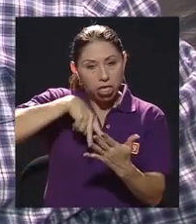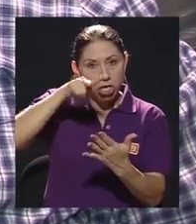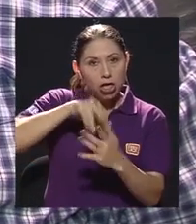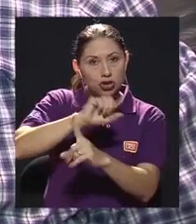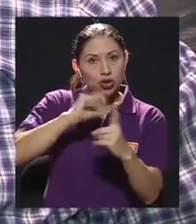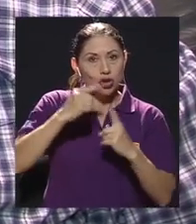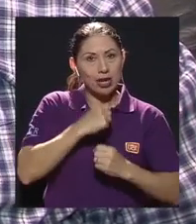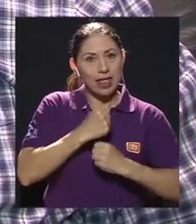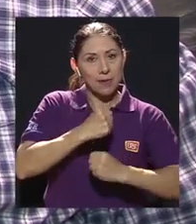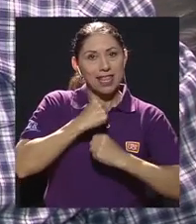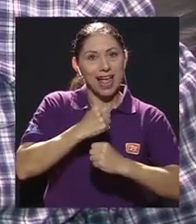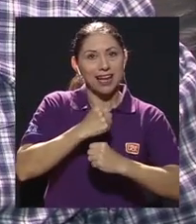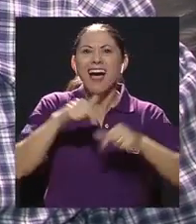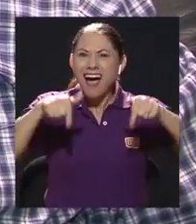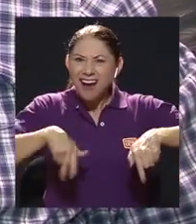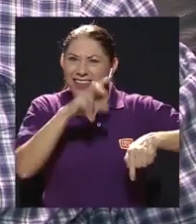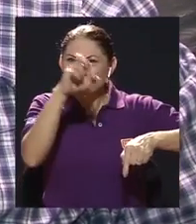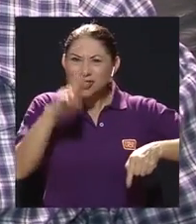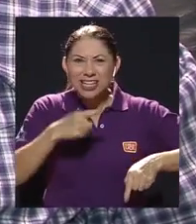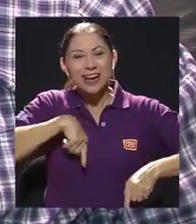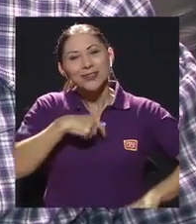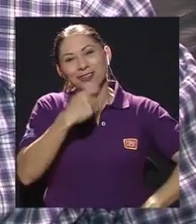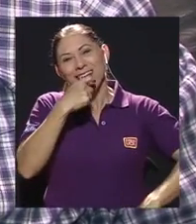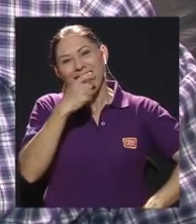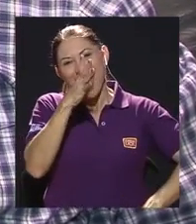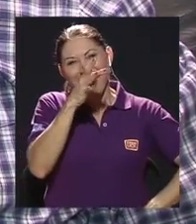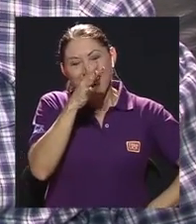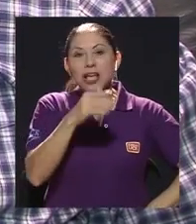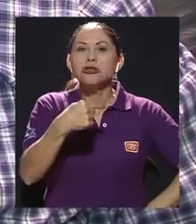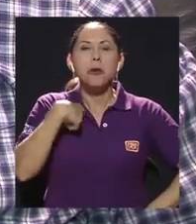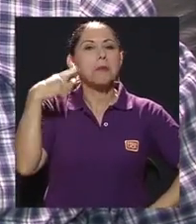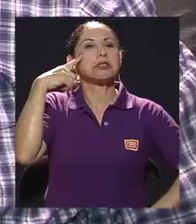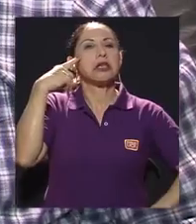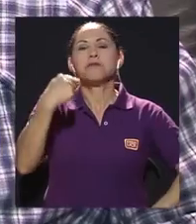con ochotas que somos aquí en Costa Rica, digo yo sigo con este tema,